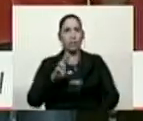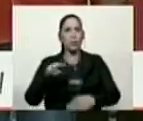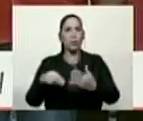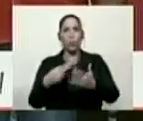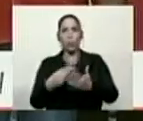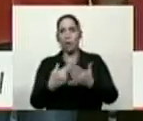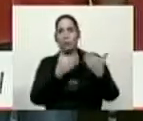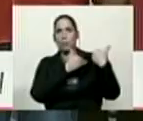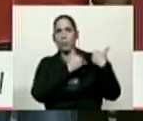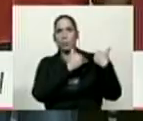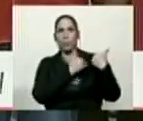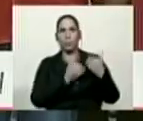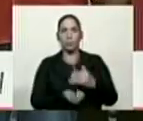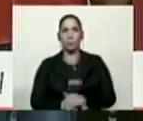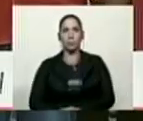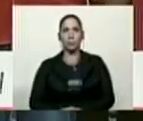responsabilidades,